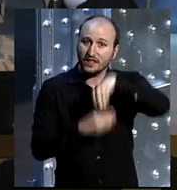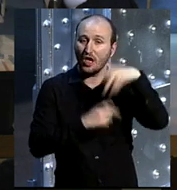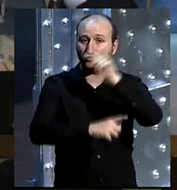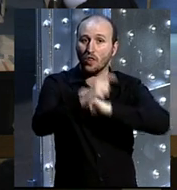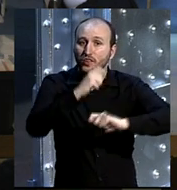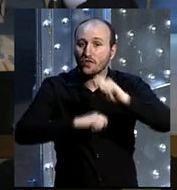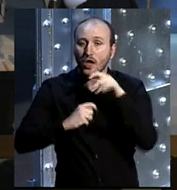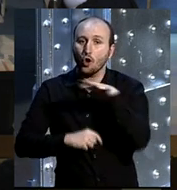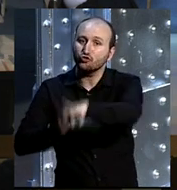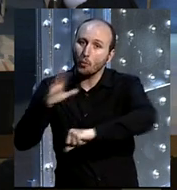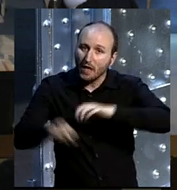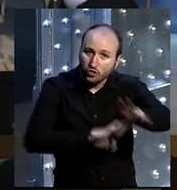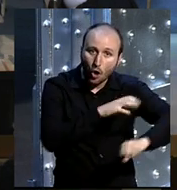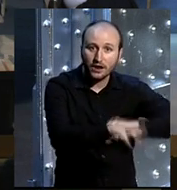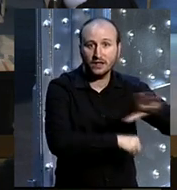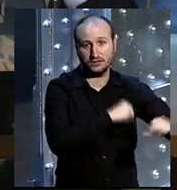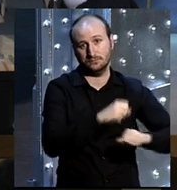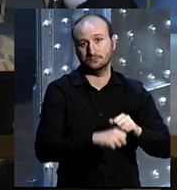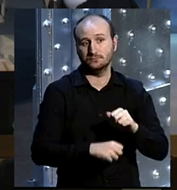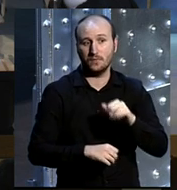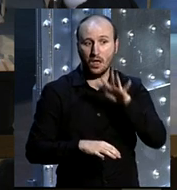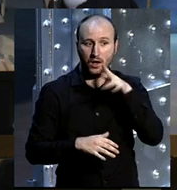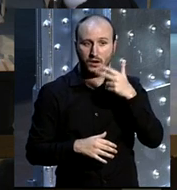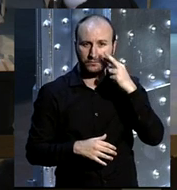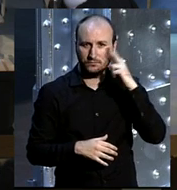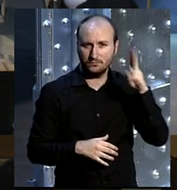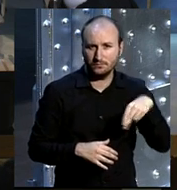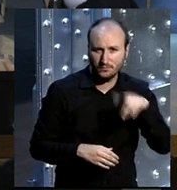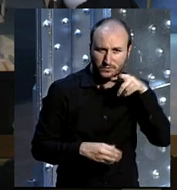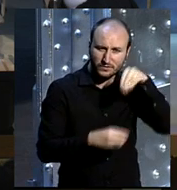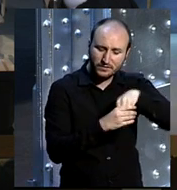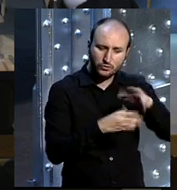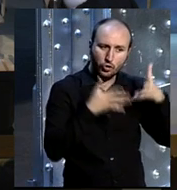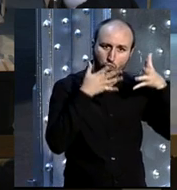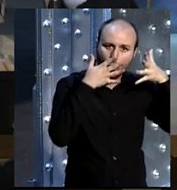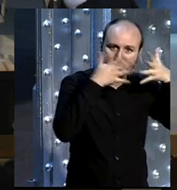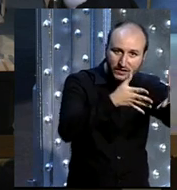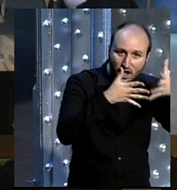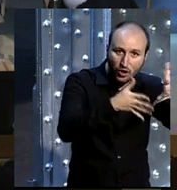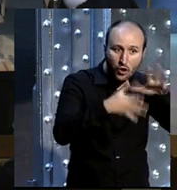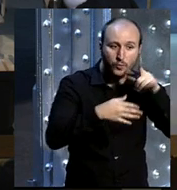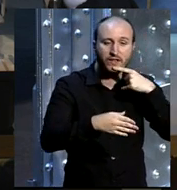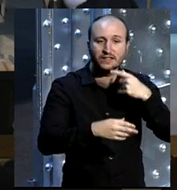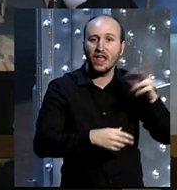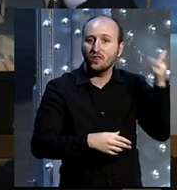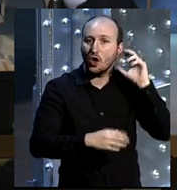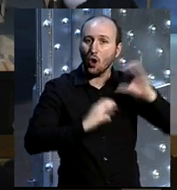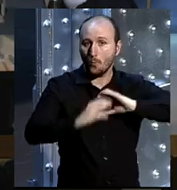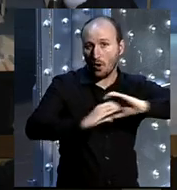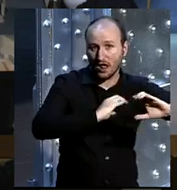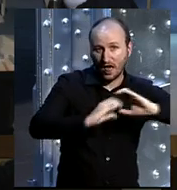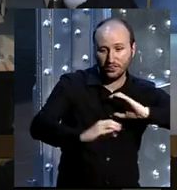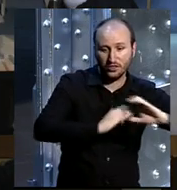consumidores. Jorge me conoce de hace muchos años, pertenezco al Consejo Asesor de Telecomunicaciones de tiempo